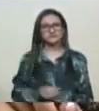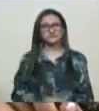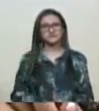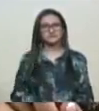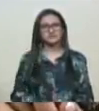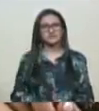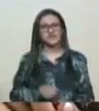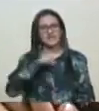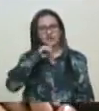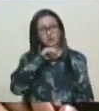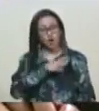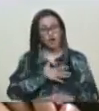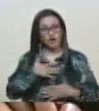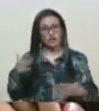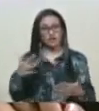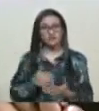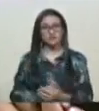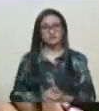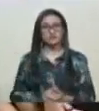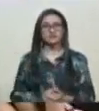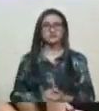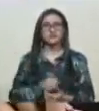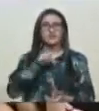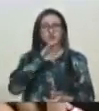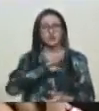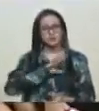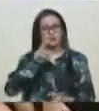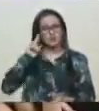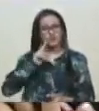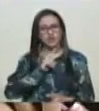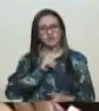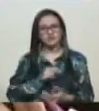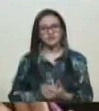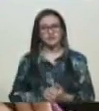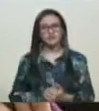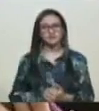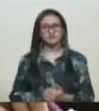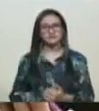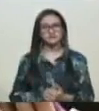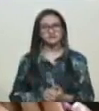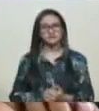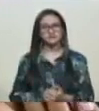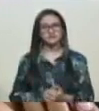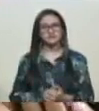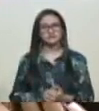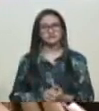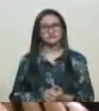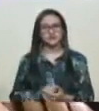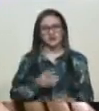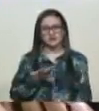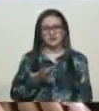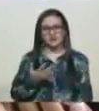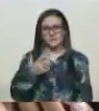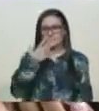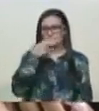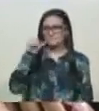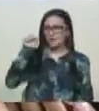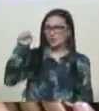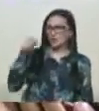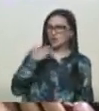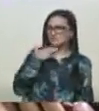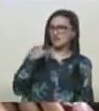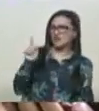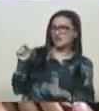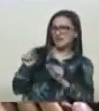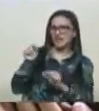de una gran historia, de una gran historia, que es la historia de Bolívar. Quienes hoy nos subestiman, quienes hoy subestiman al presidente Maduro, quienes hoy subestiman a